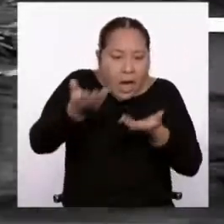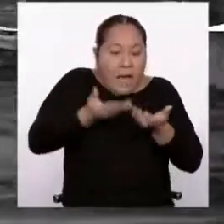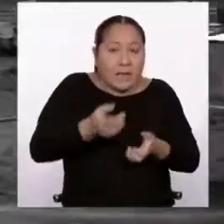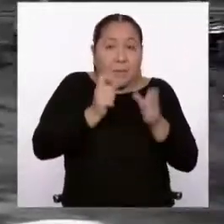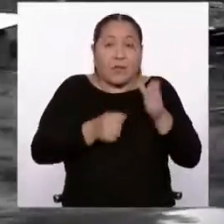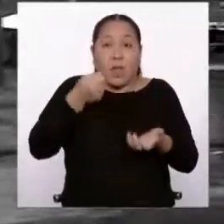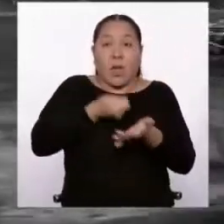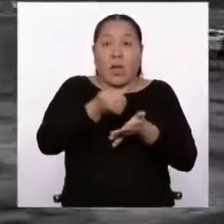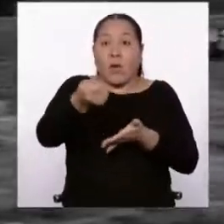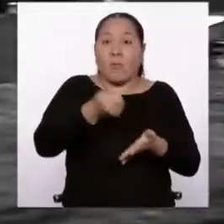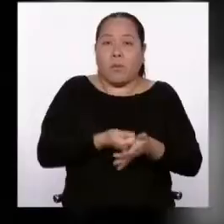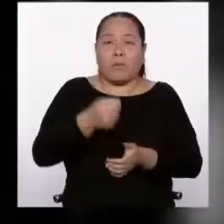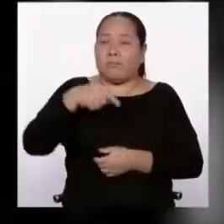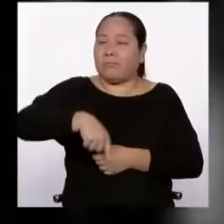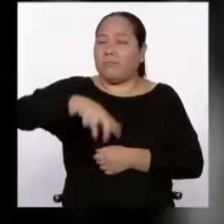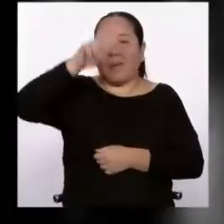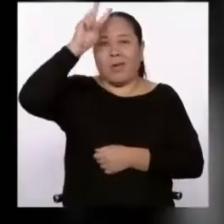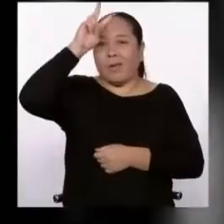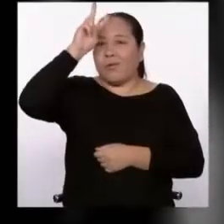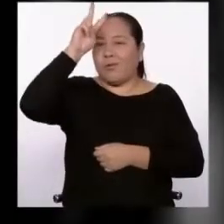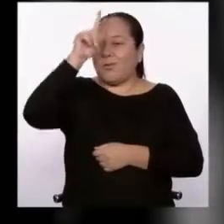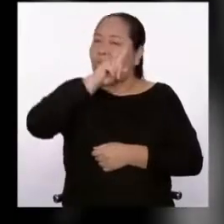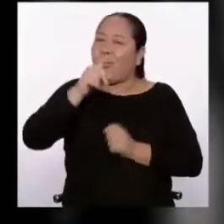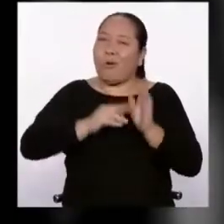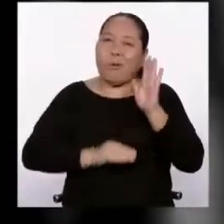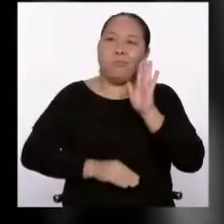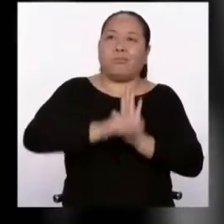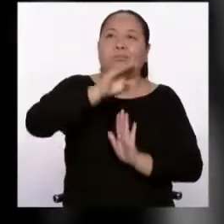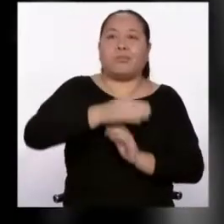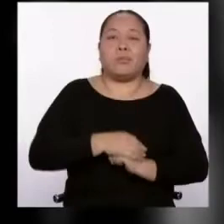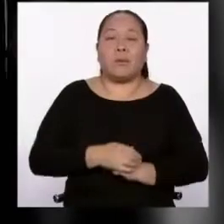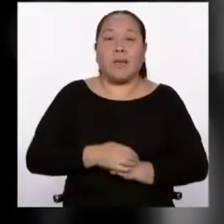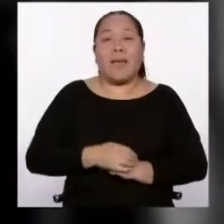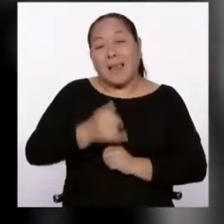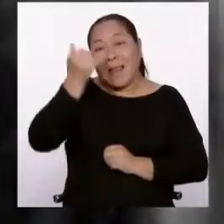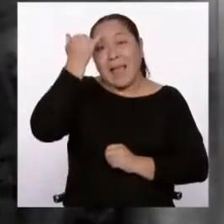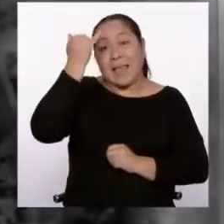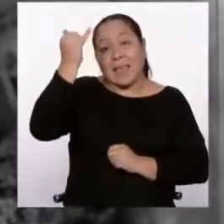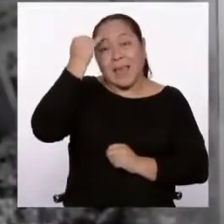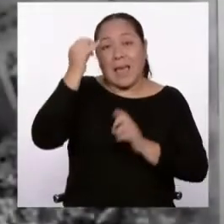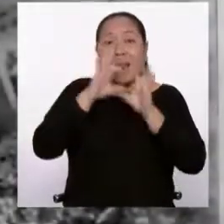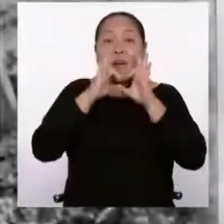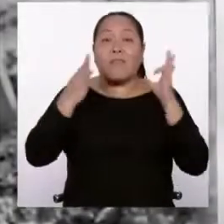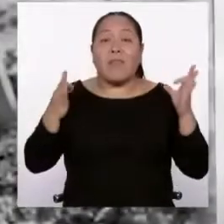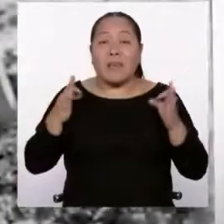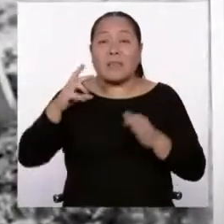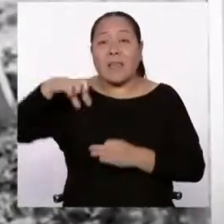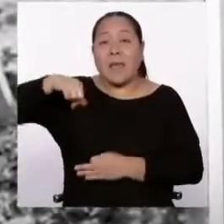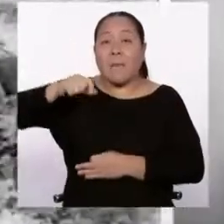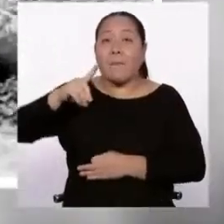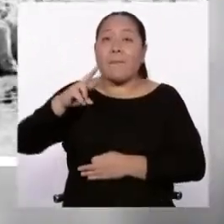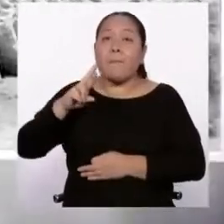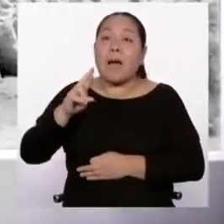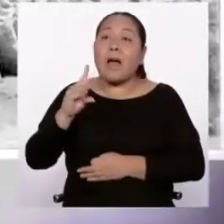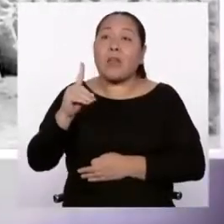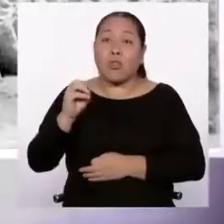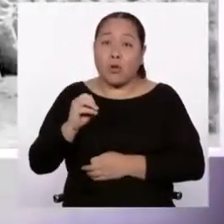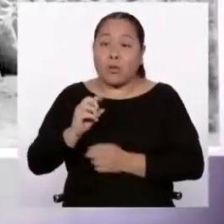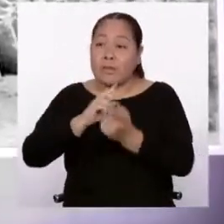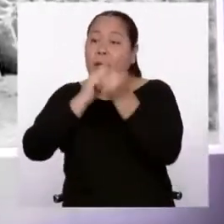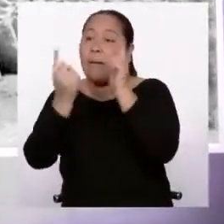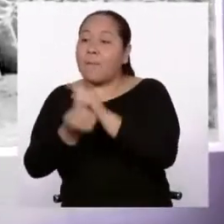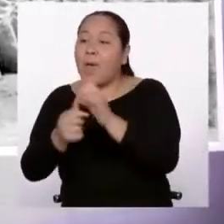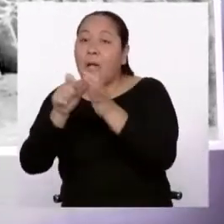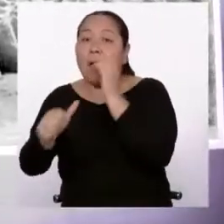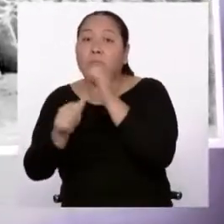una nación próspera. El lema de Pardo era convertir el guano en ferrocarriles.